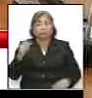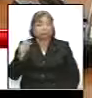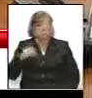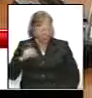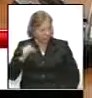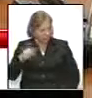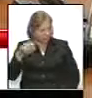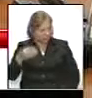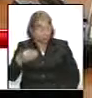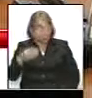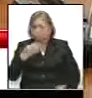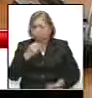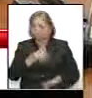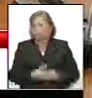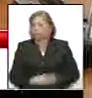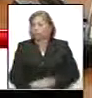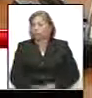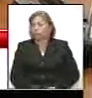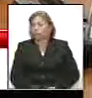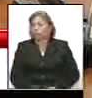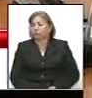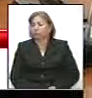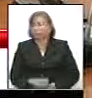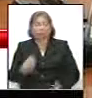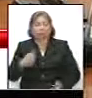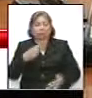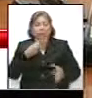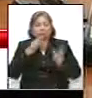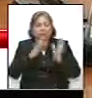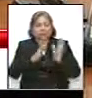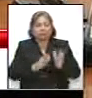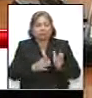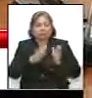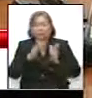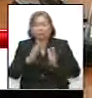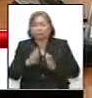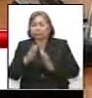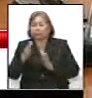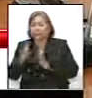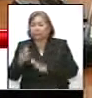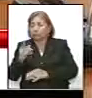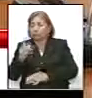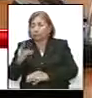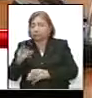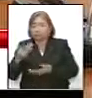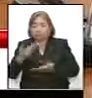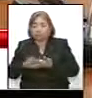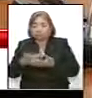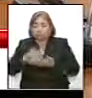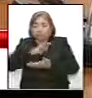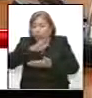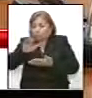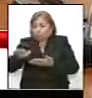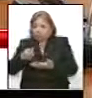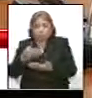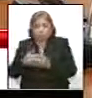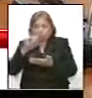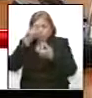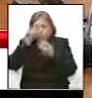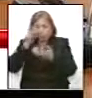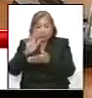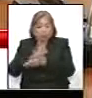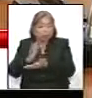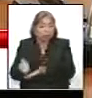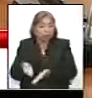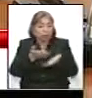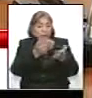vamos a ingresar. Perdón, es que hagamos algo ordenado. Todo lo que ellos deben tener toda la información, para que no vea que